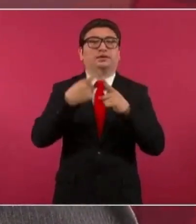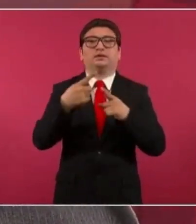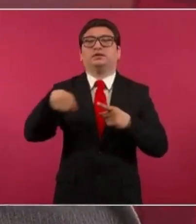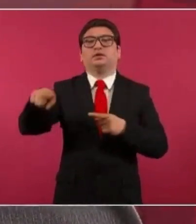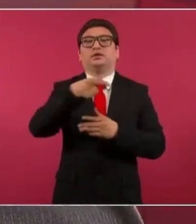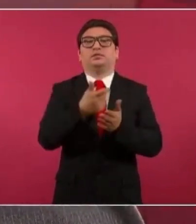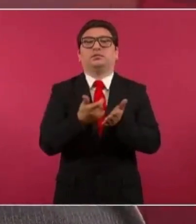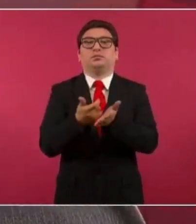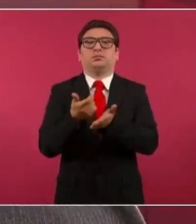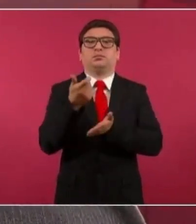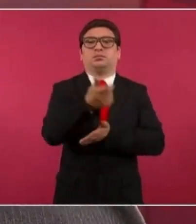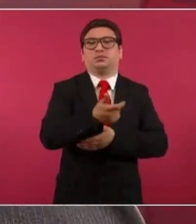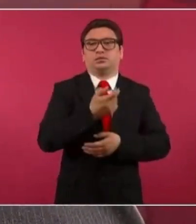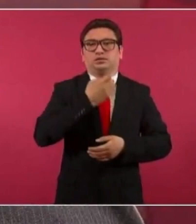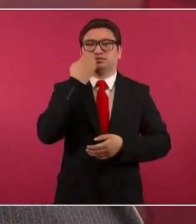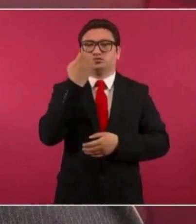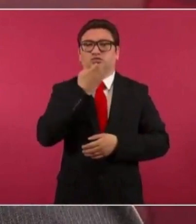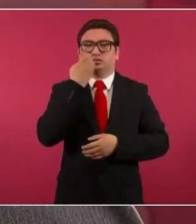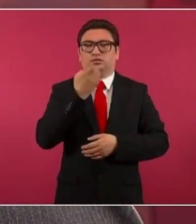colegiatura.